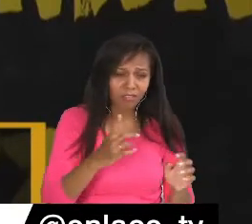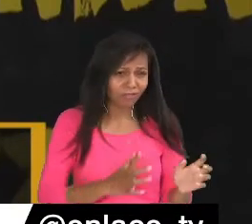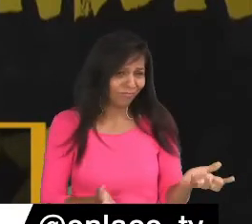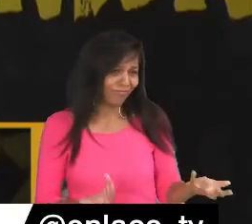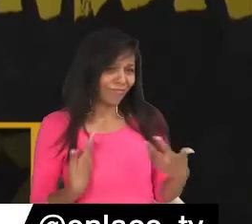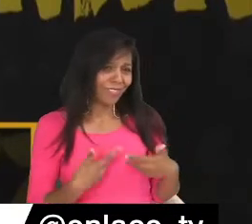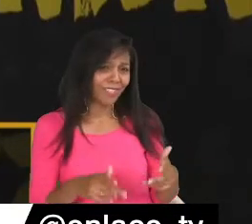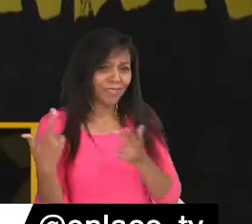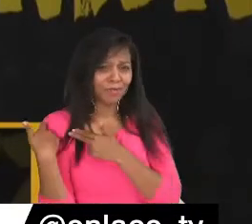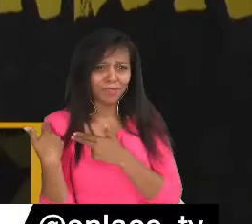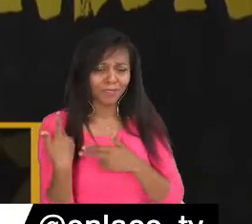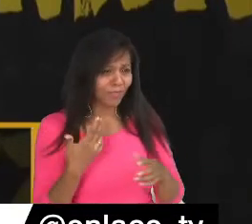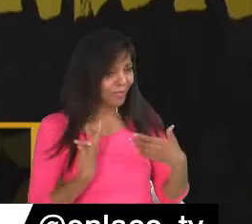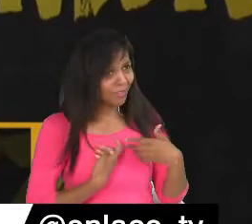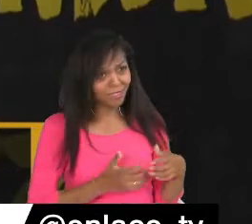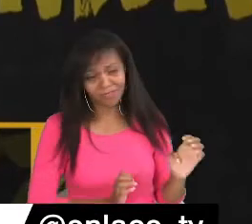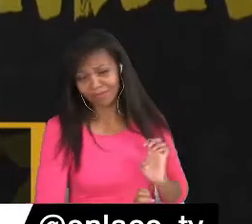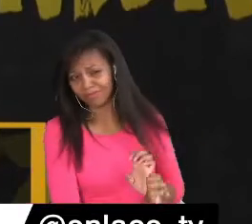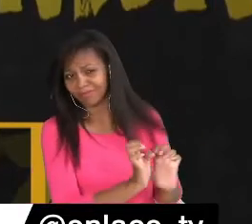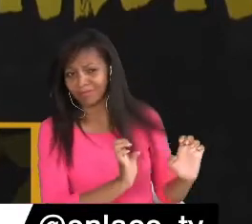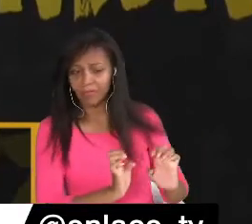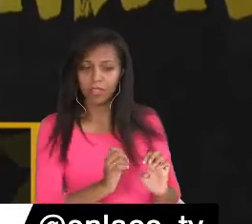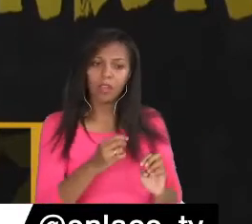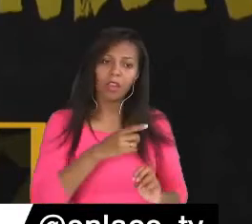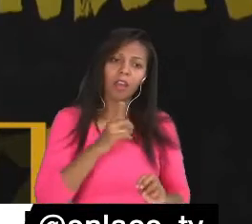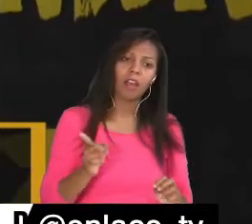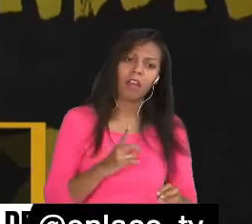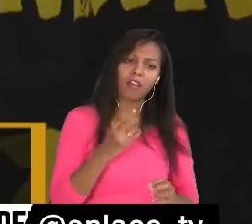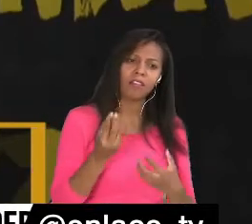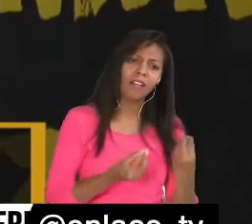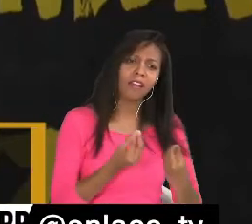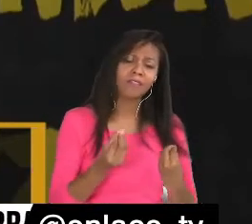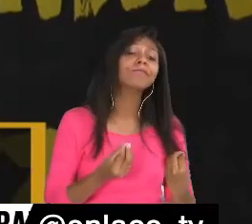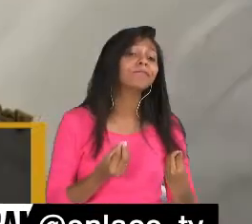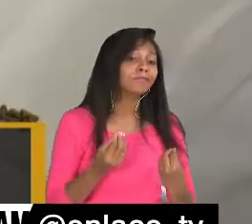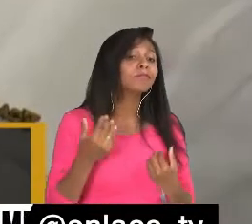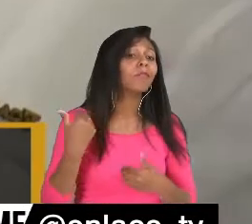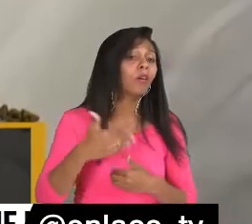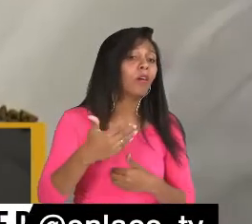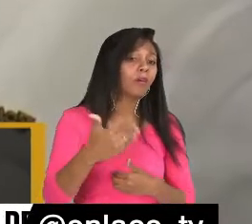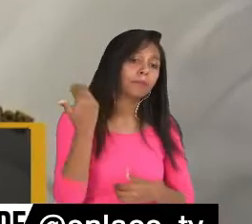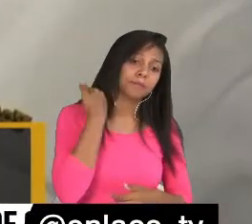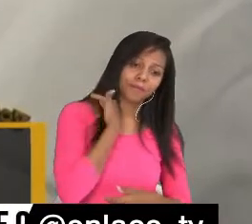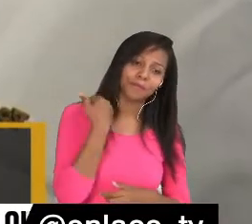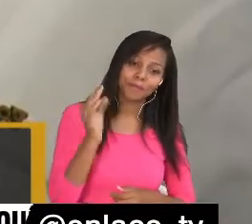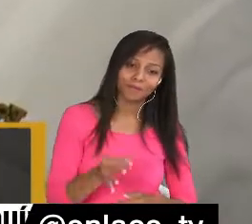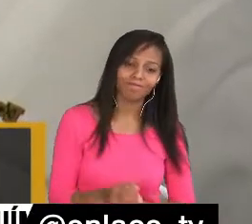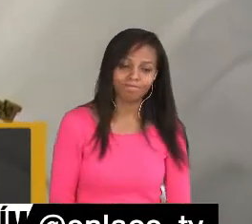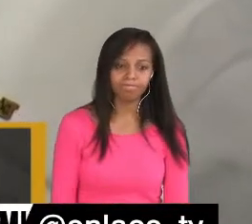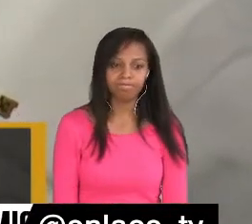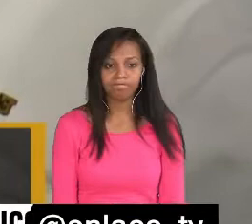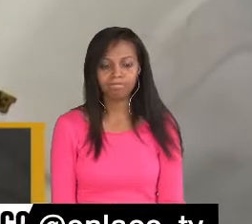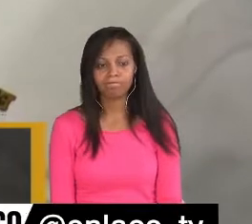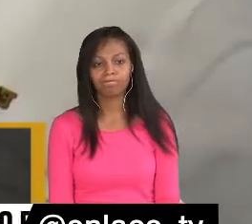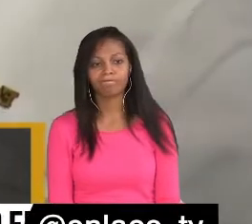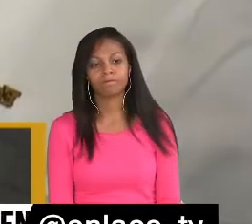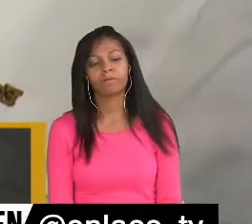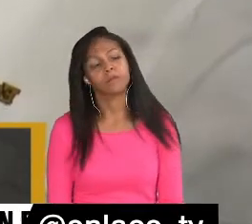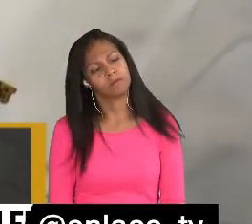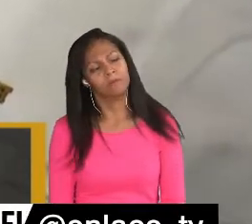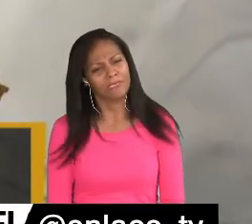responsabilidad espiritualmente, están acogiendo unas consecuencias muy lamentables. Ante esta situación que se presenta en nuestra ciudad y que